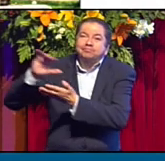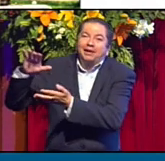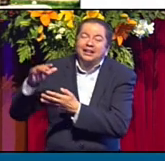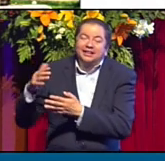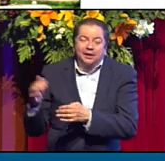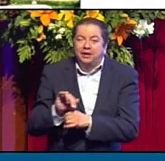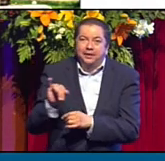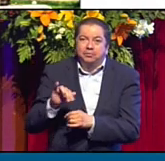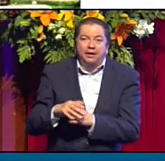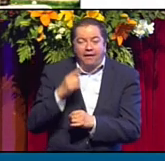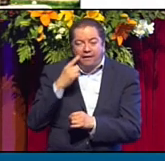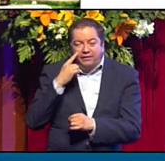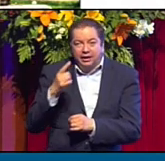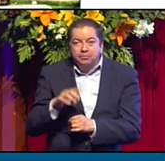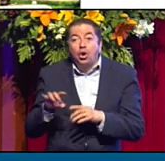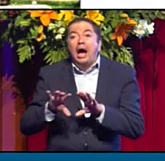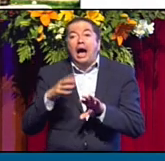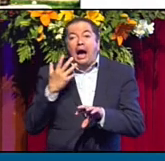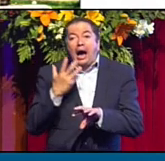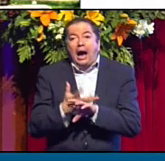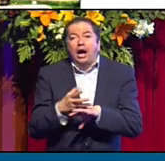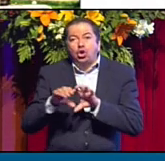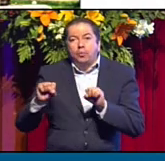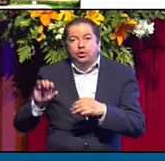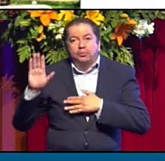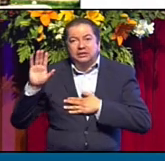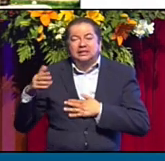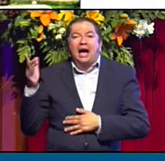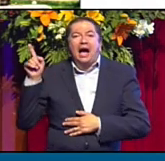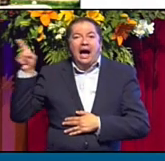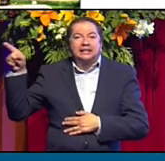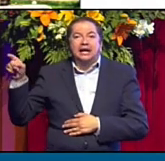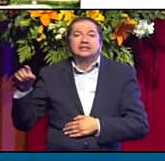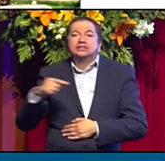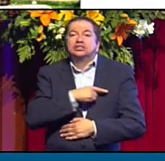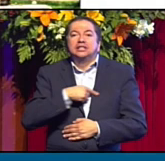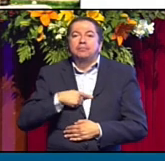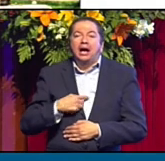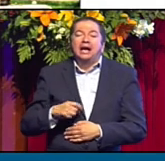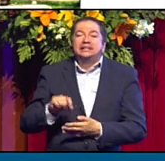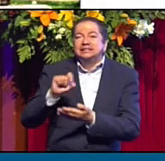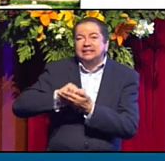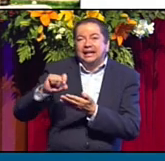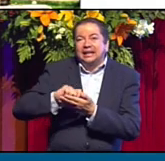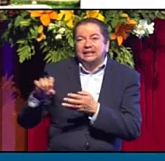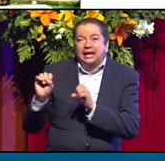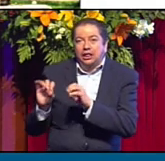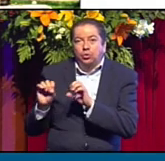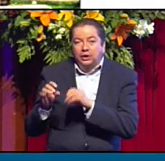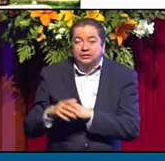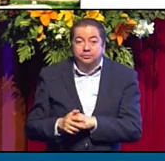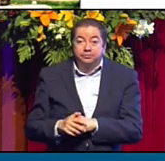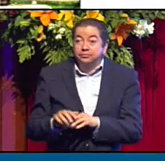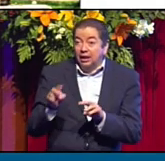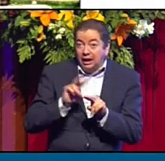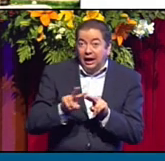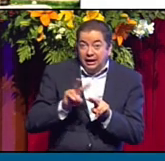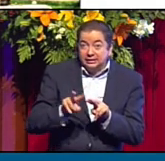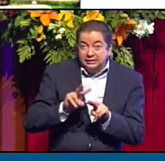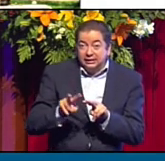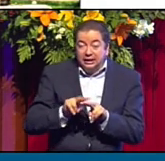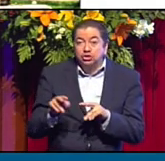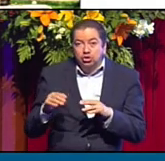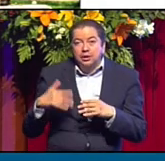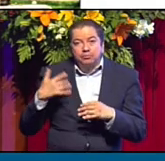compromiso con la ministra de Educación de México, que ya se llama secretaria de Educación. Son acciones importantes las que hemos